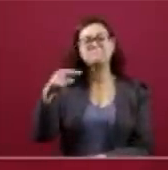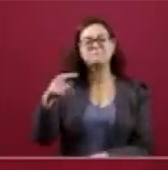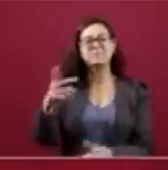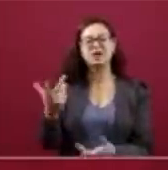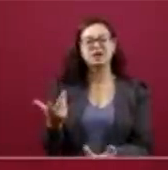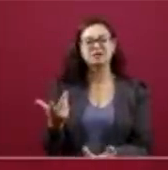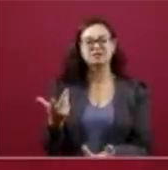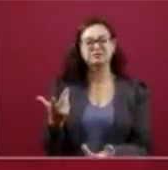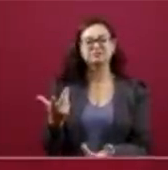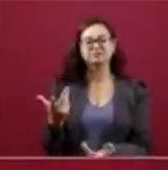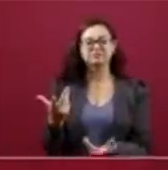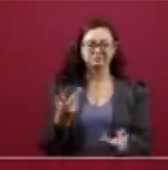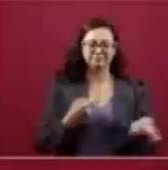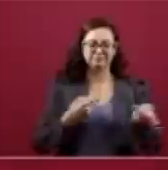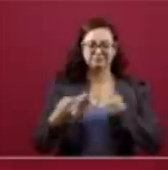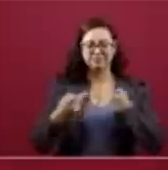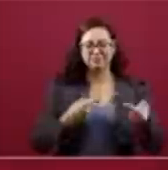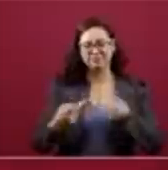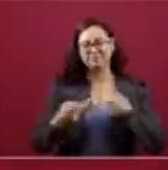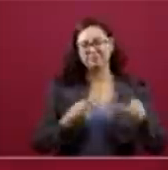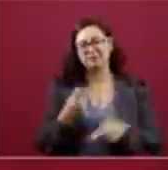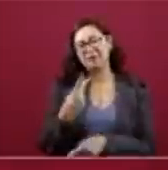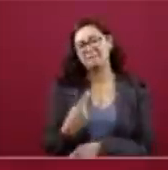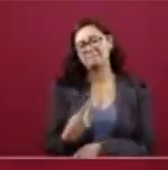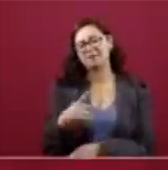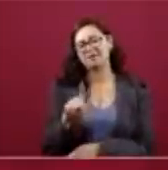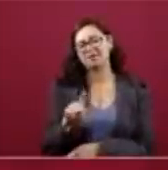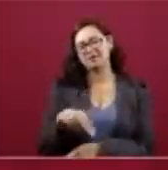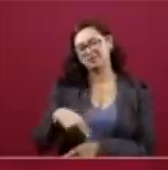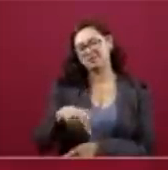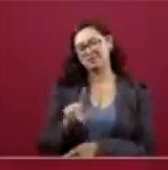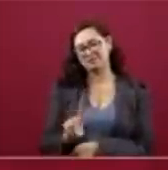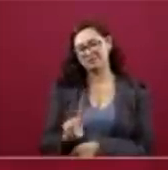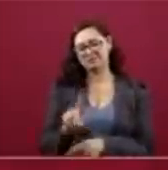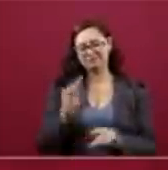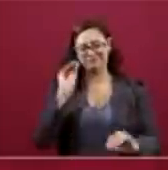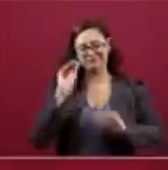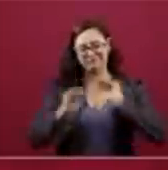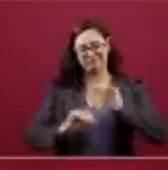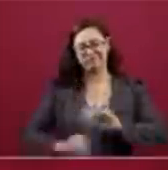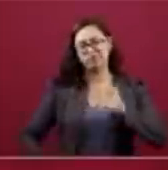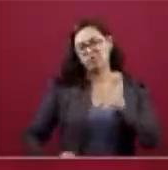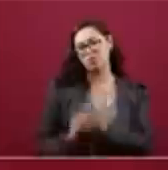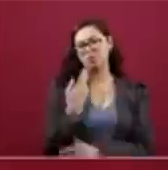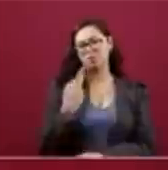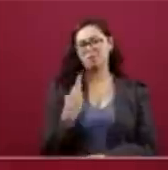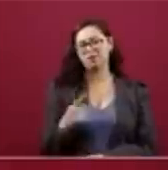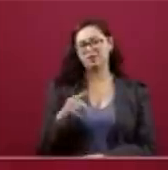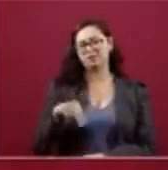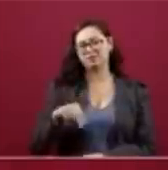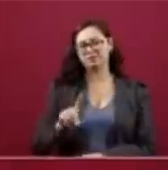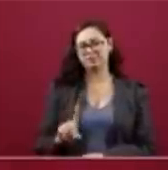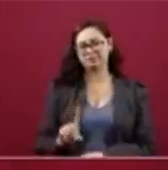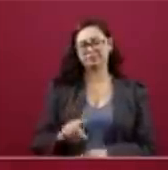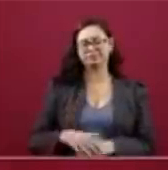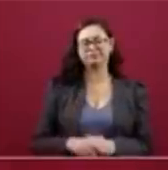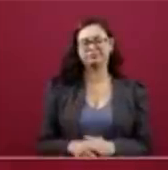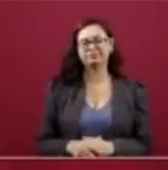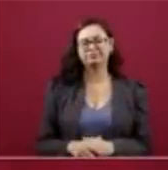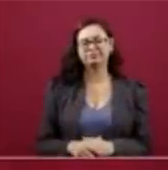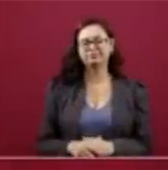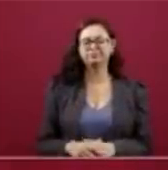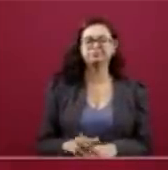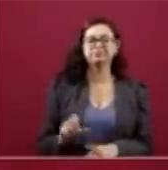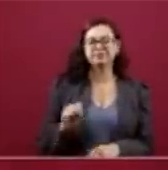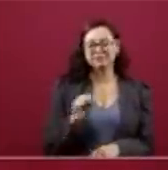del Plan Nacional de Desarrollo, el nuevo Plan Nacional de Desarrollo. Esto es sábado